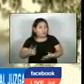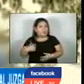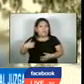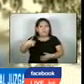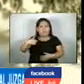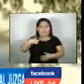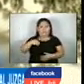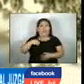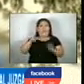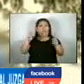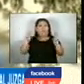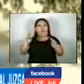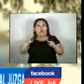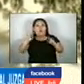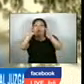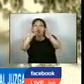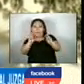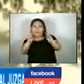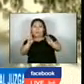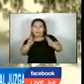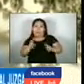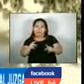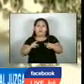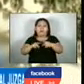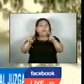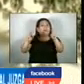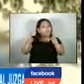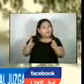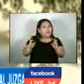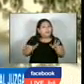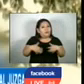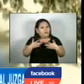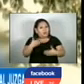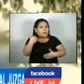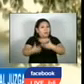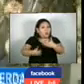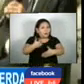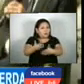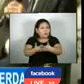citaciones que eran en base a otros temas, en este caso eran en base al